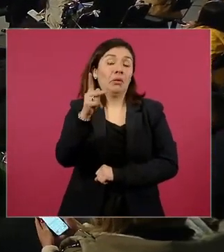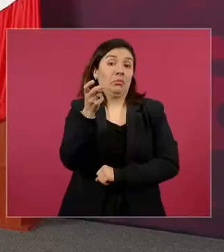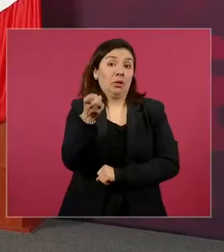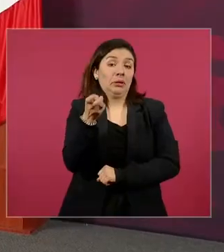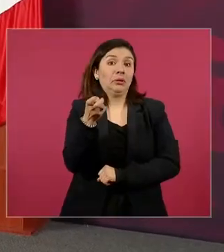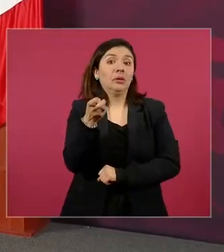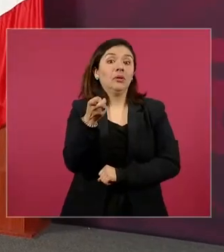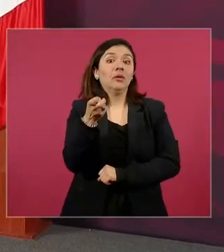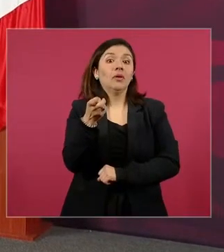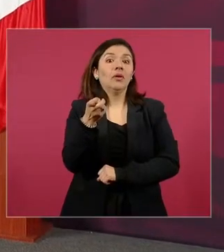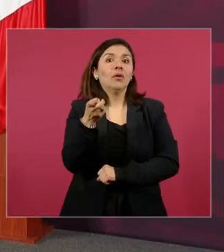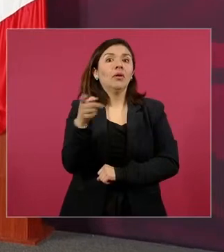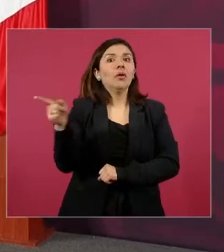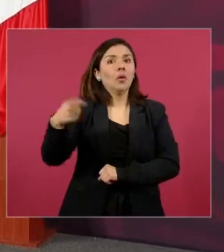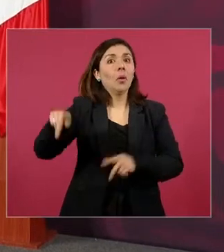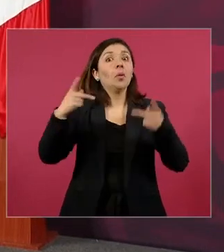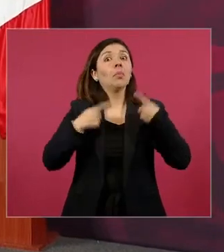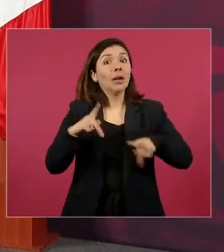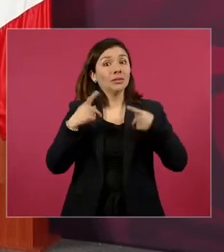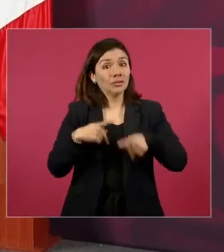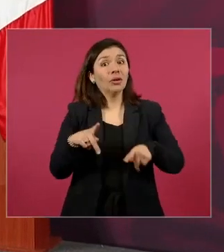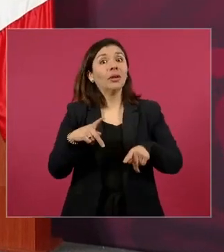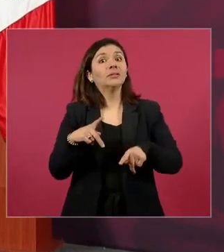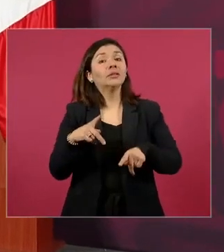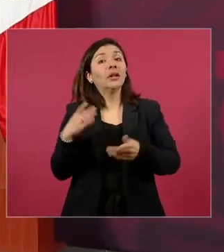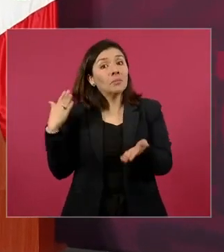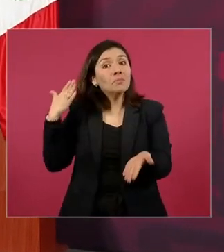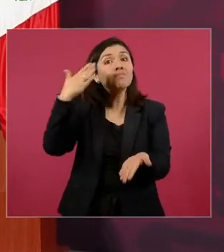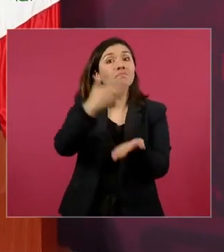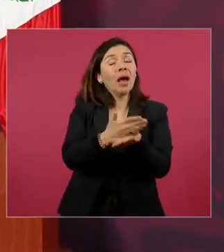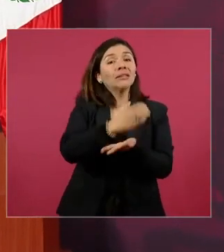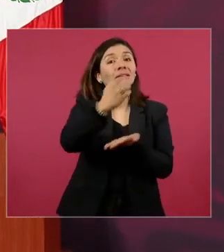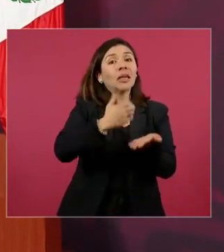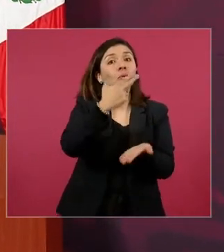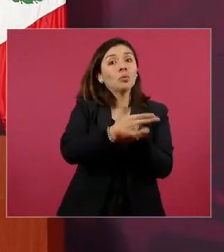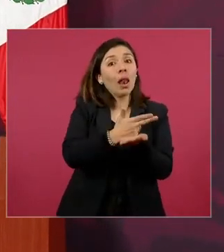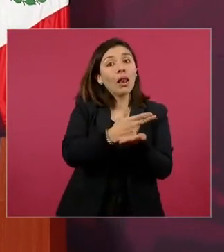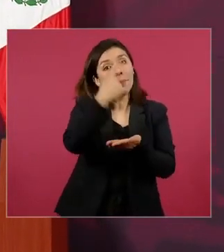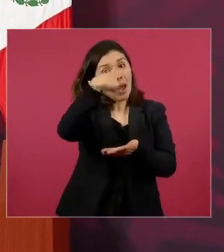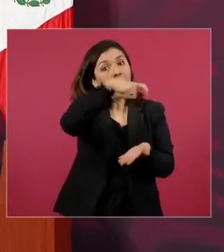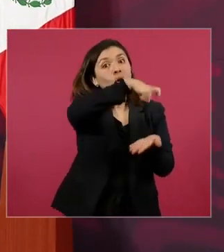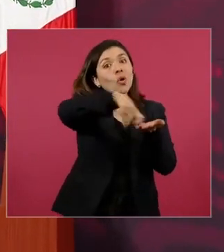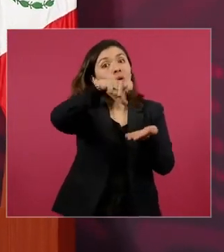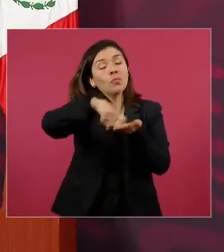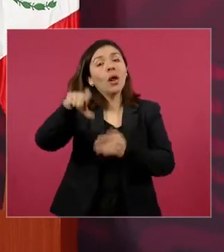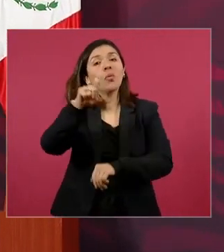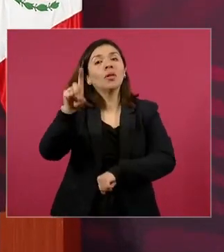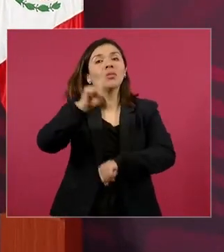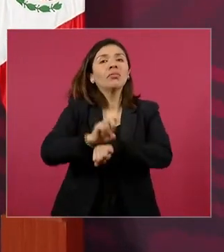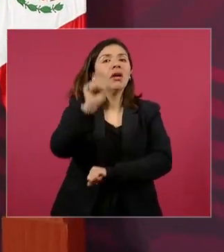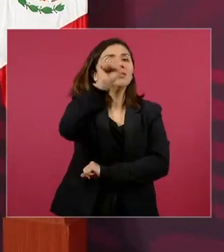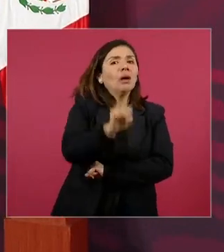mucho, llega a hacer sus compras a Chetumal los fines de semana.